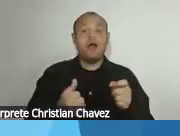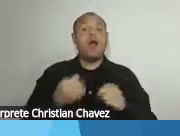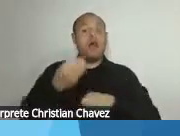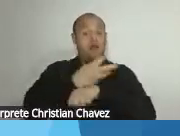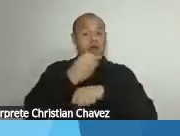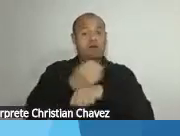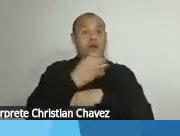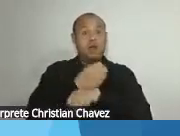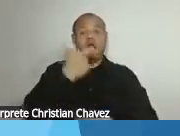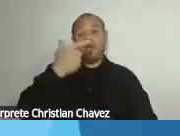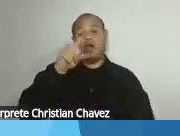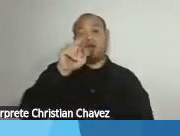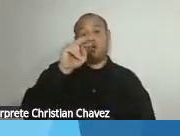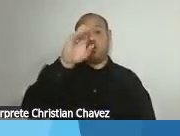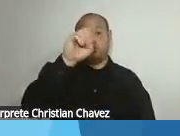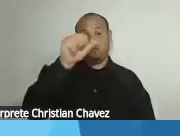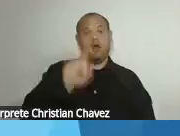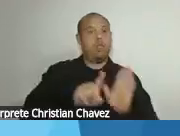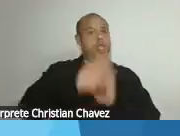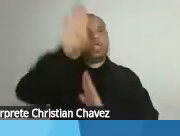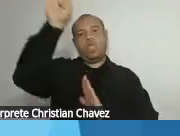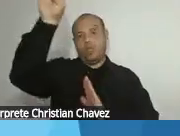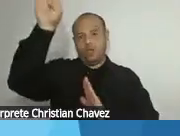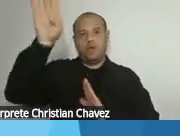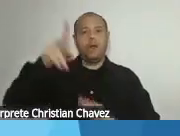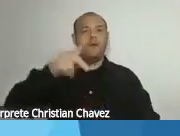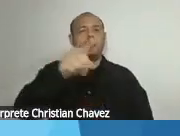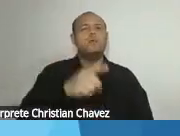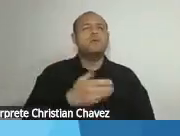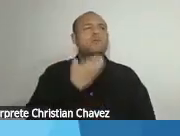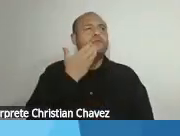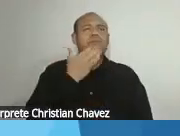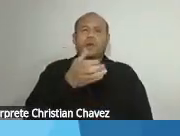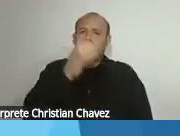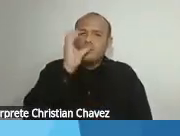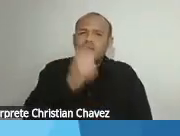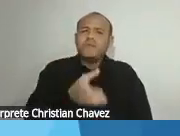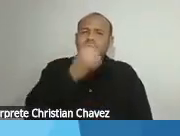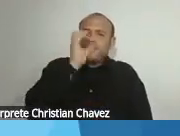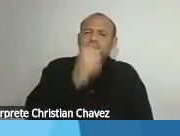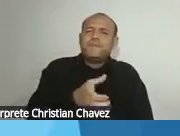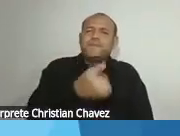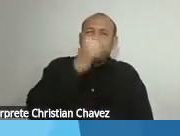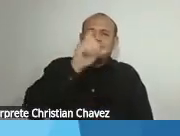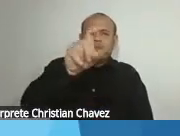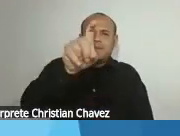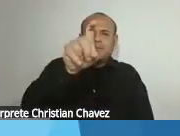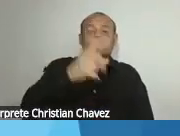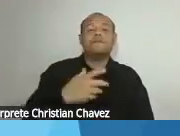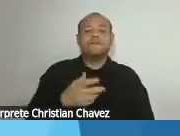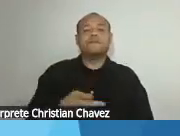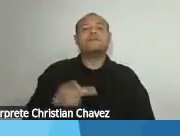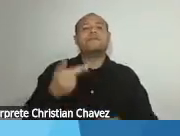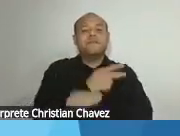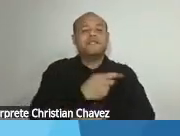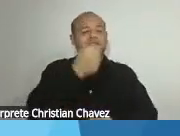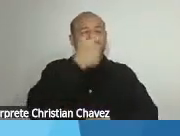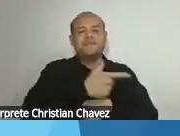bastante bien, ¿sí? Entonces, pues el ser sedentario te inclina un poco a padecer diabetes,